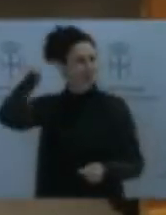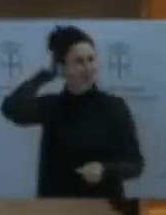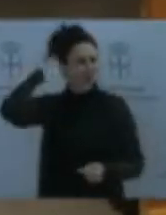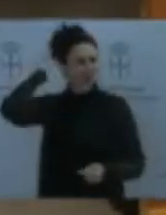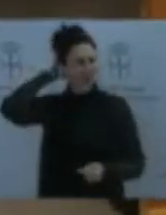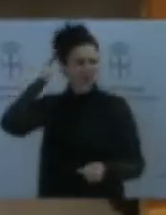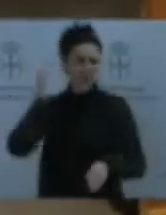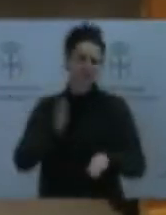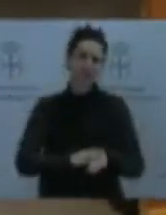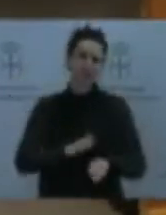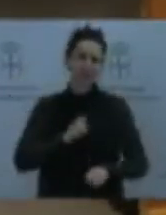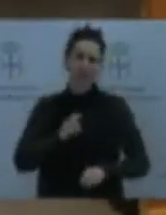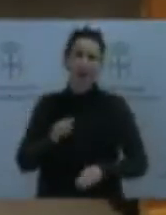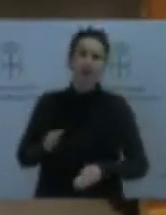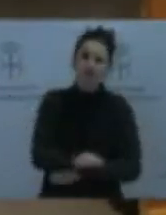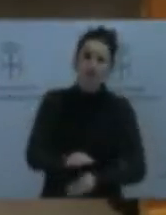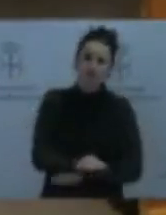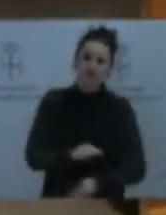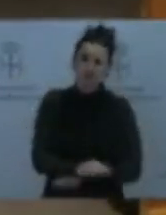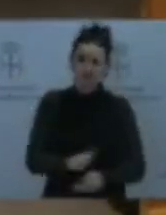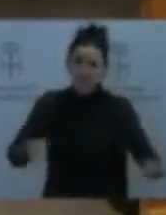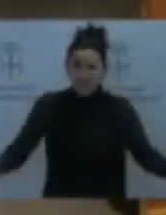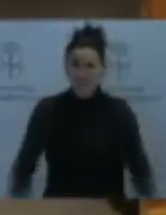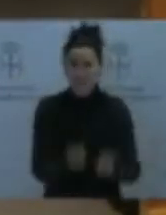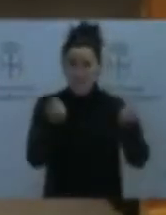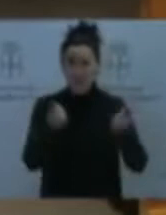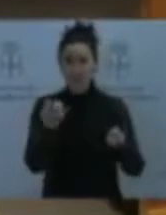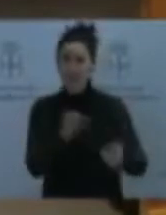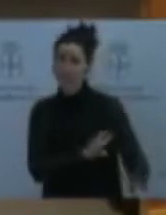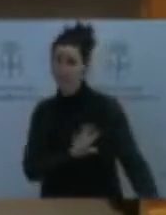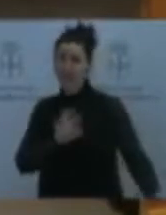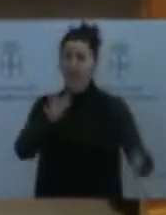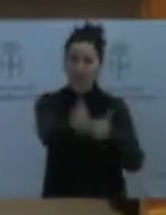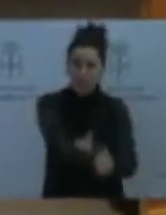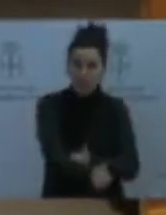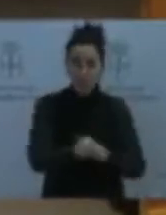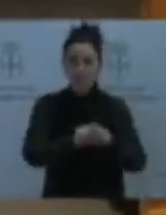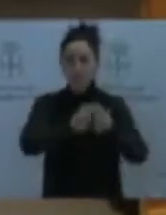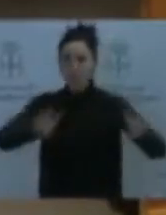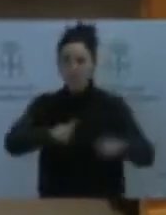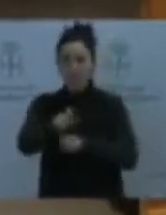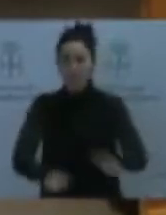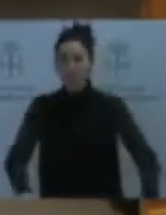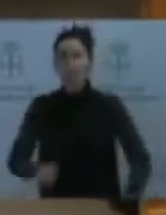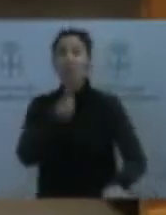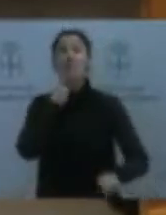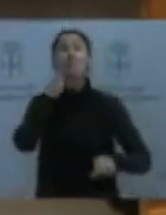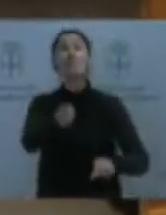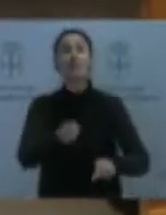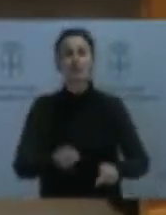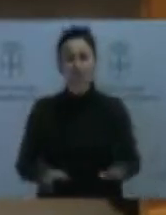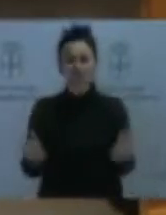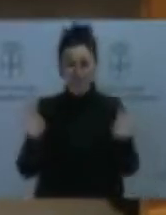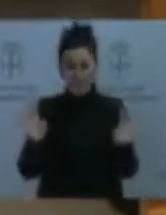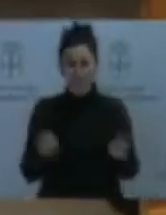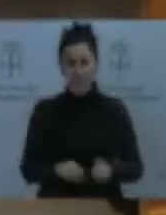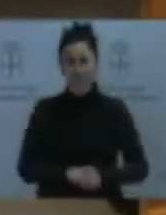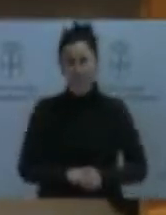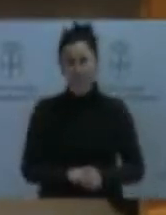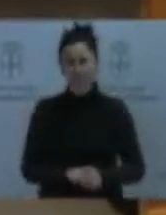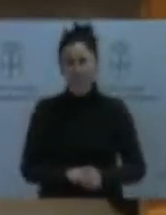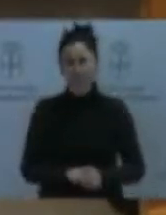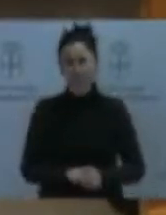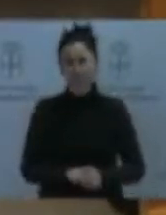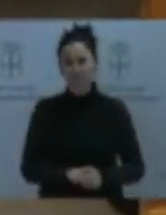esas pancartas de los trabajadores y decirles cómo lo van a resolver, porque desde luego el ERE no es la solución. Y me gustaría que